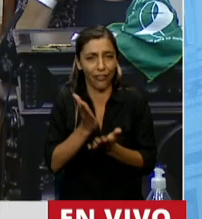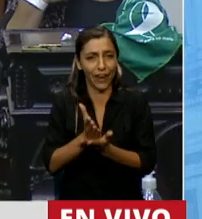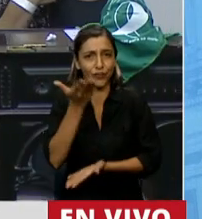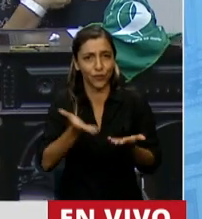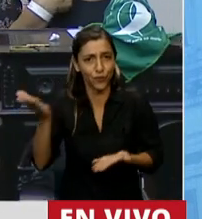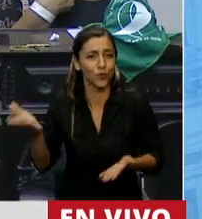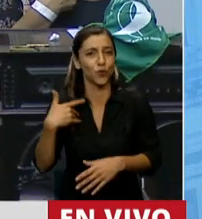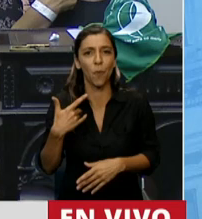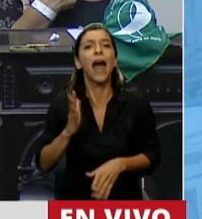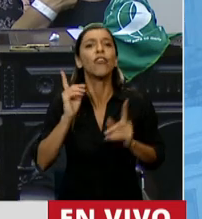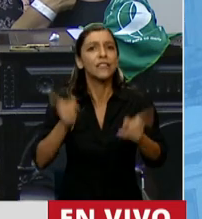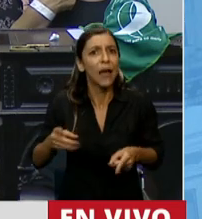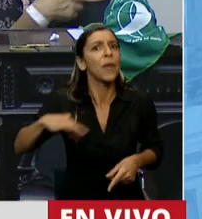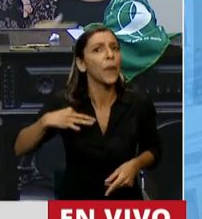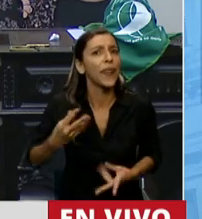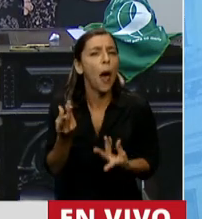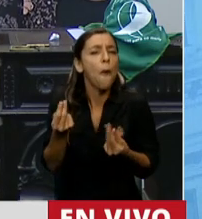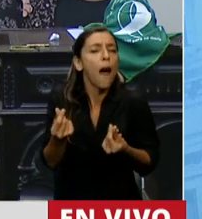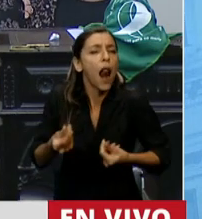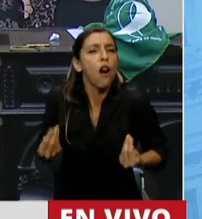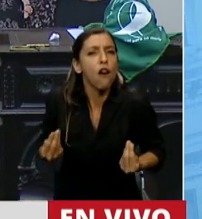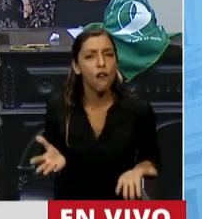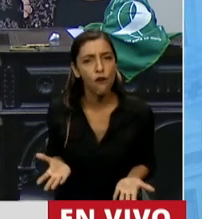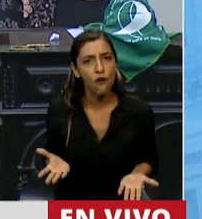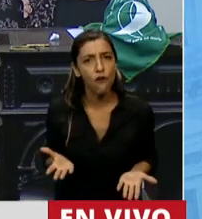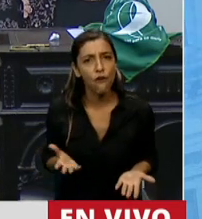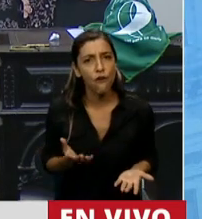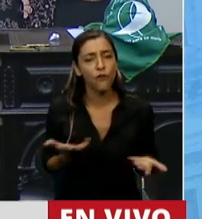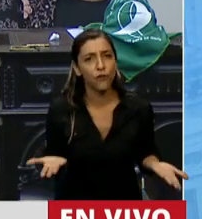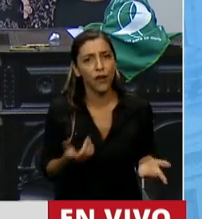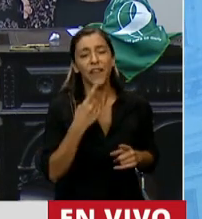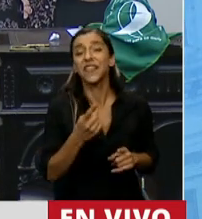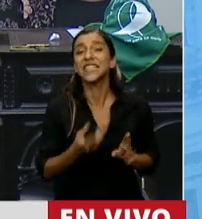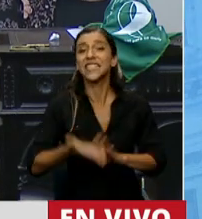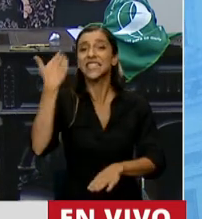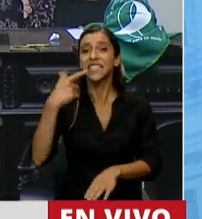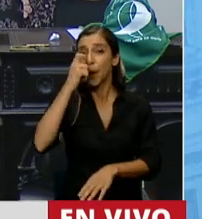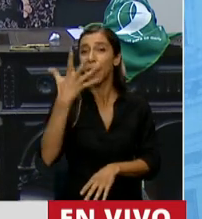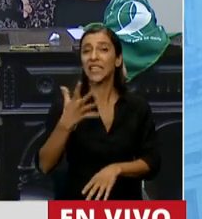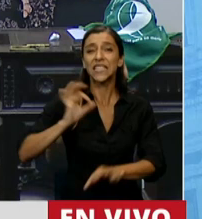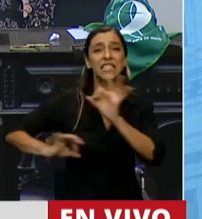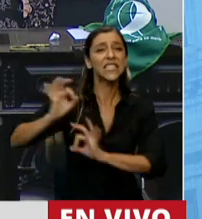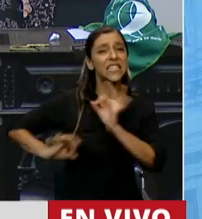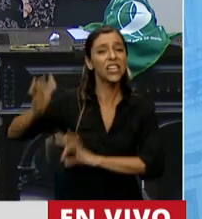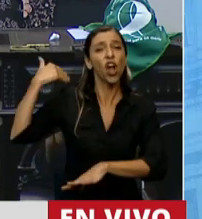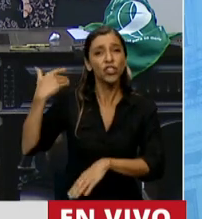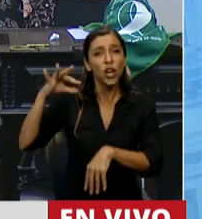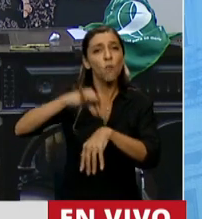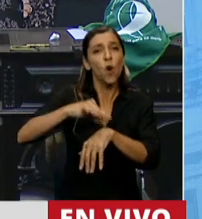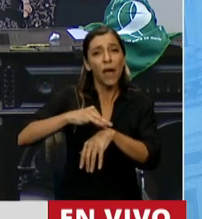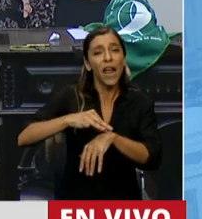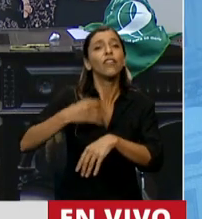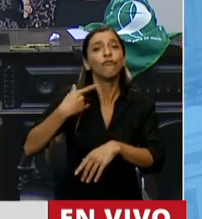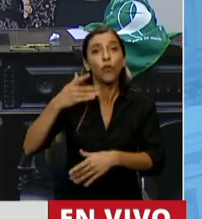y el valor de la vida. Habla de Hipócrates. Hace 25 siglos prohibió a los médicos realizar